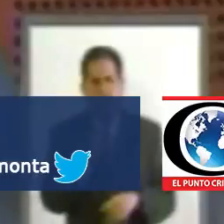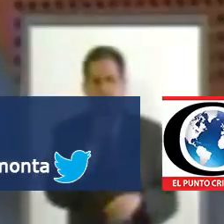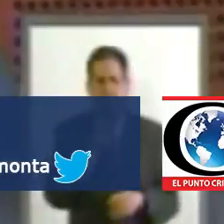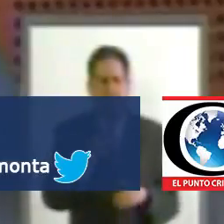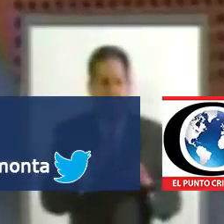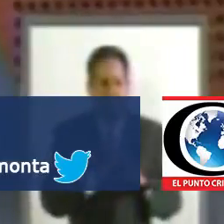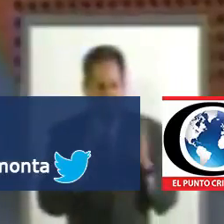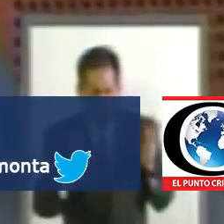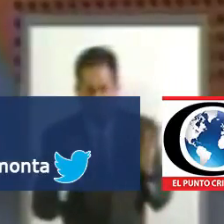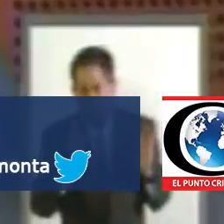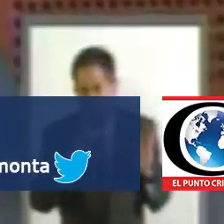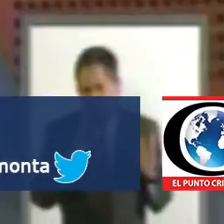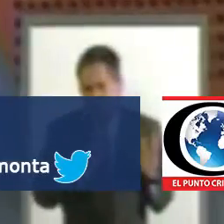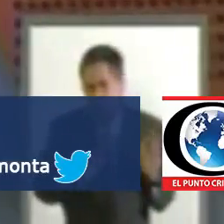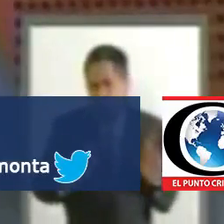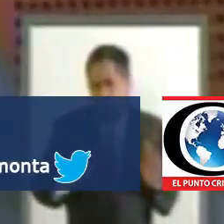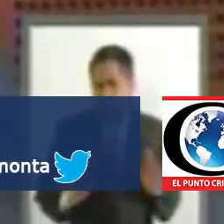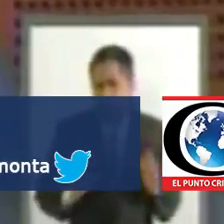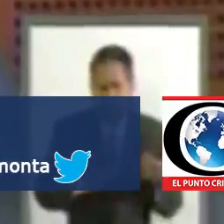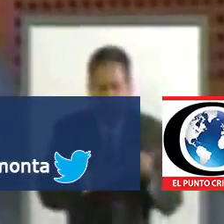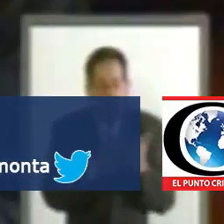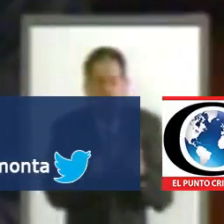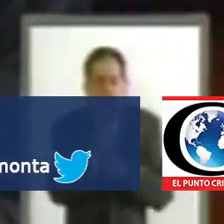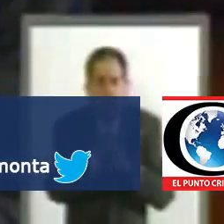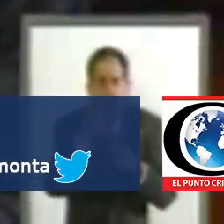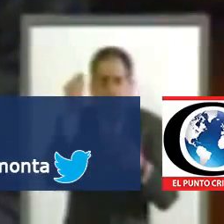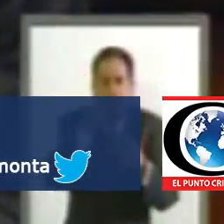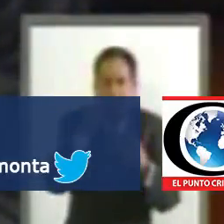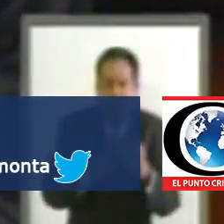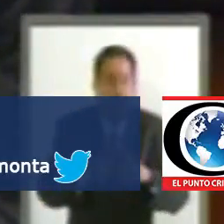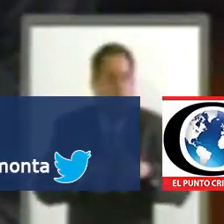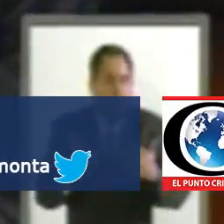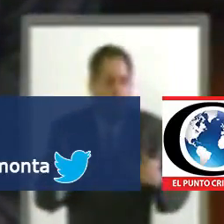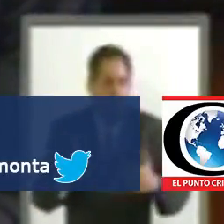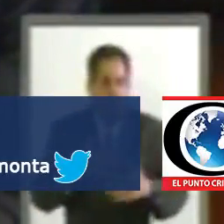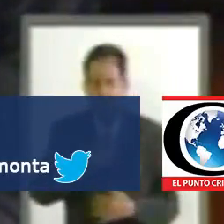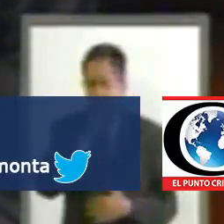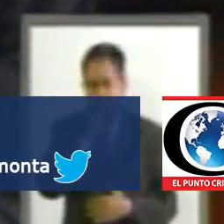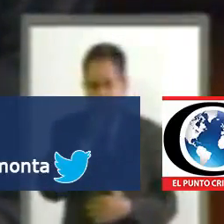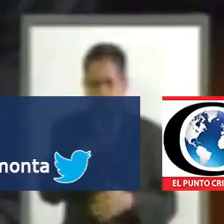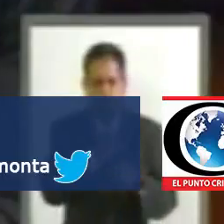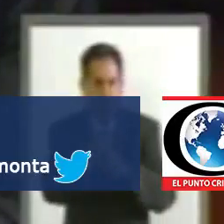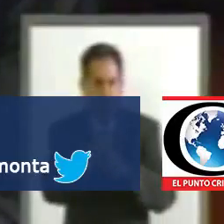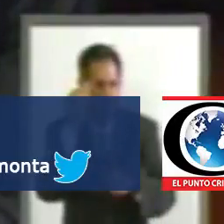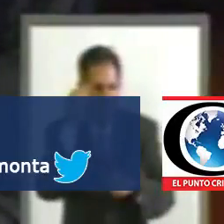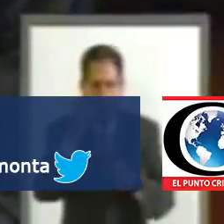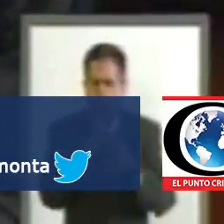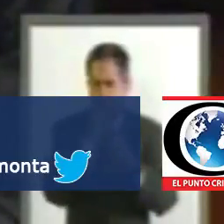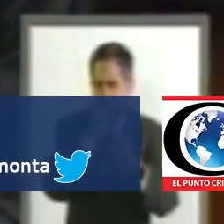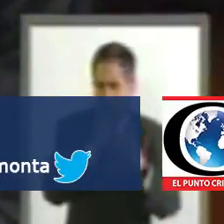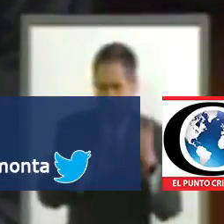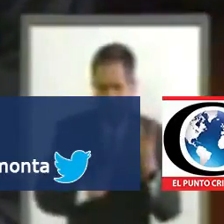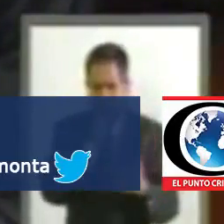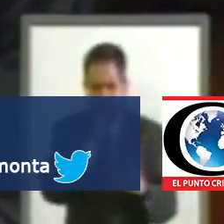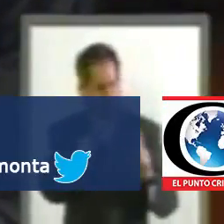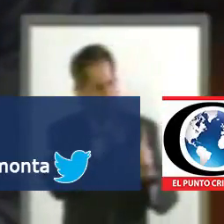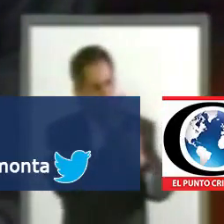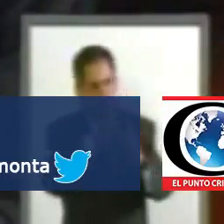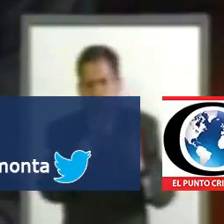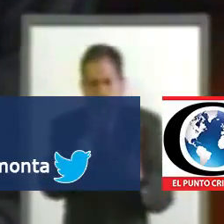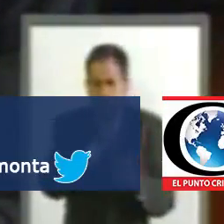inicio pues ya dijo que México seguirá colaborando con Estados Unidos en materia de seguridad si se dejan